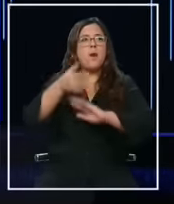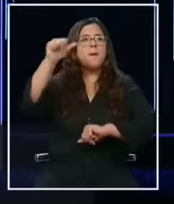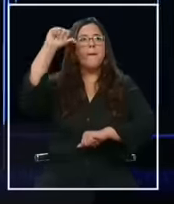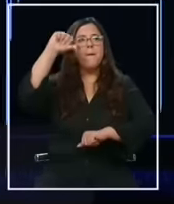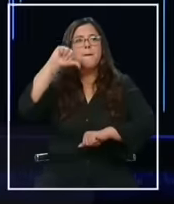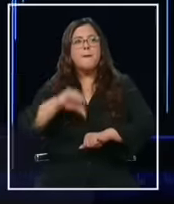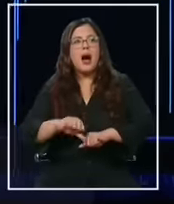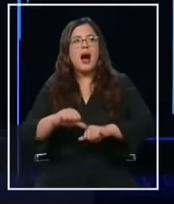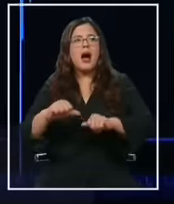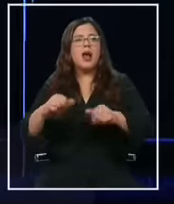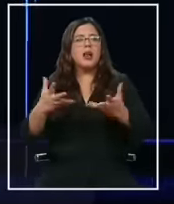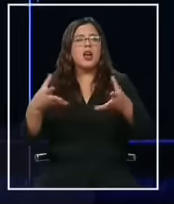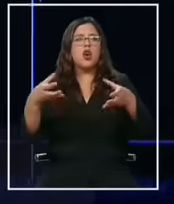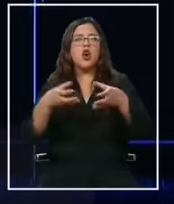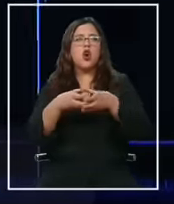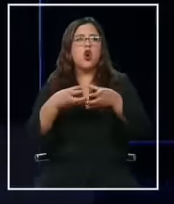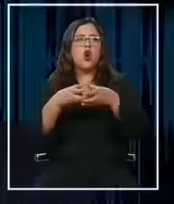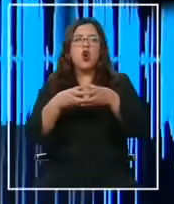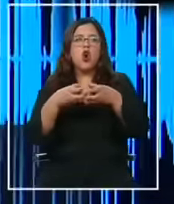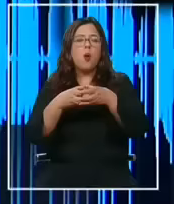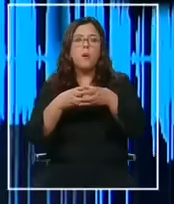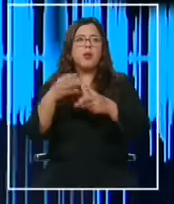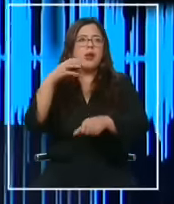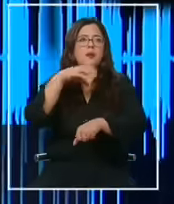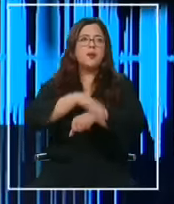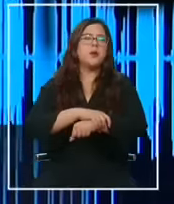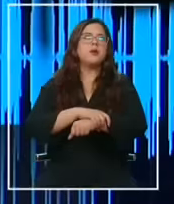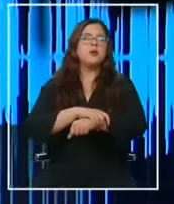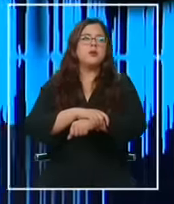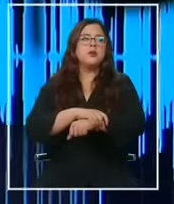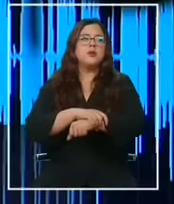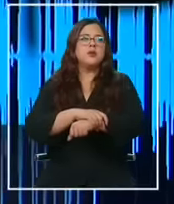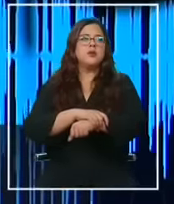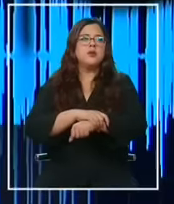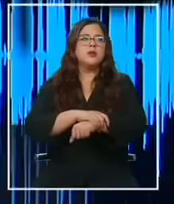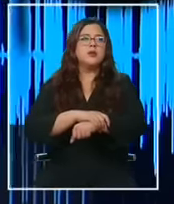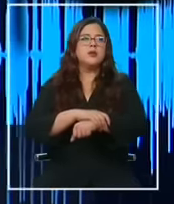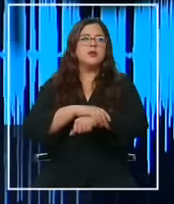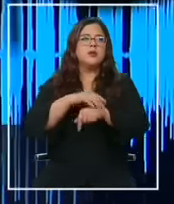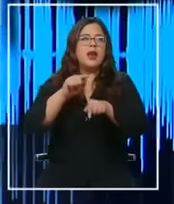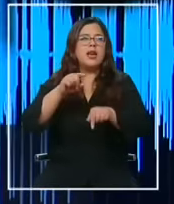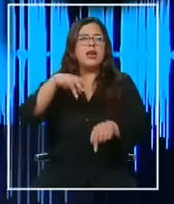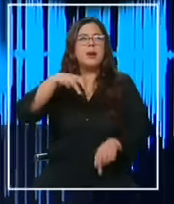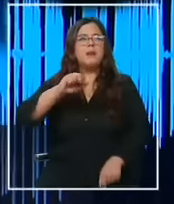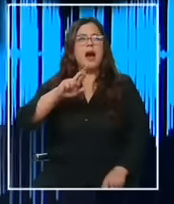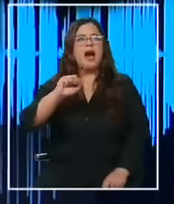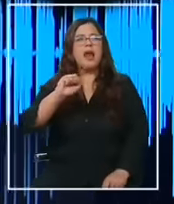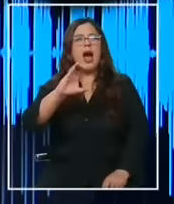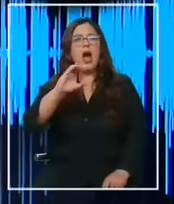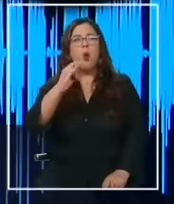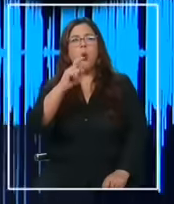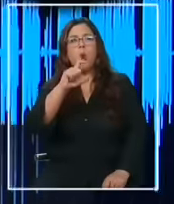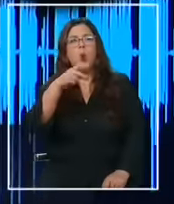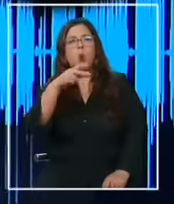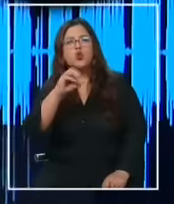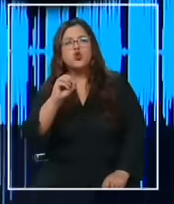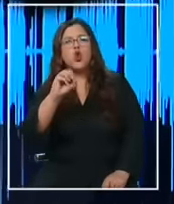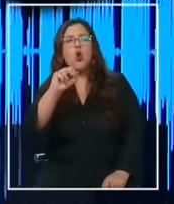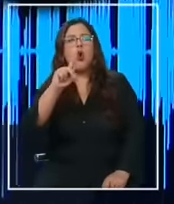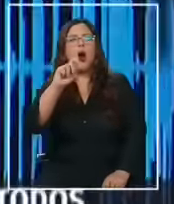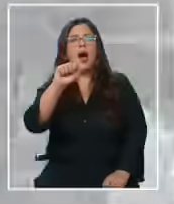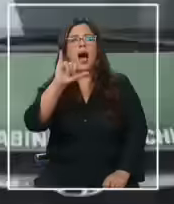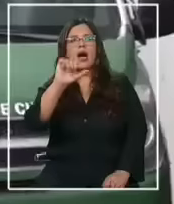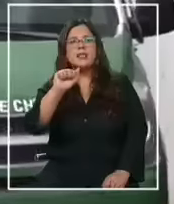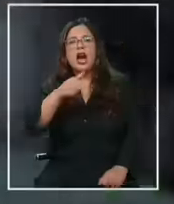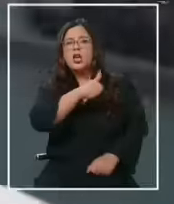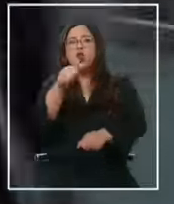¿no? Se cayó la banda completa, ¿no? A Culito, a Genes, el Maracucho, a Calla, todo, ¿no? Se le llevan a